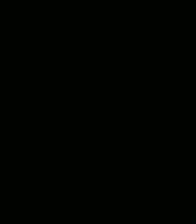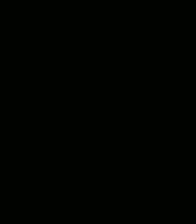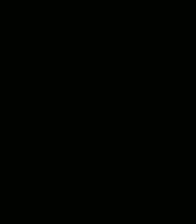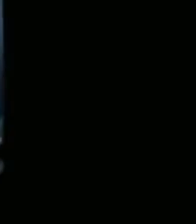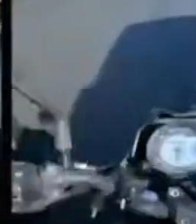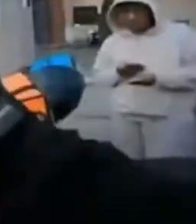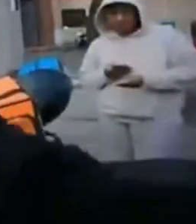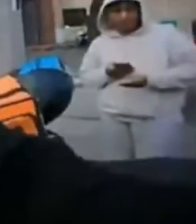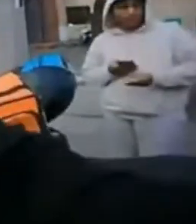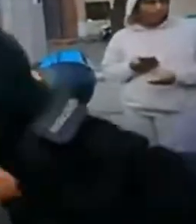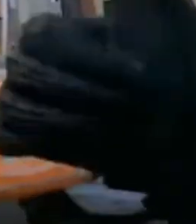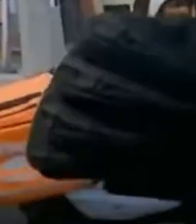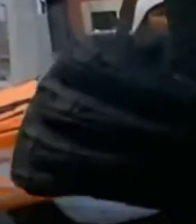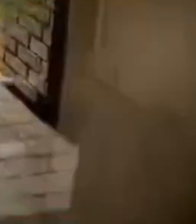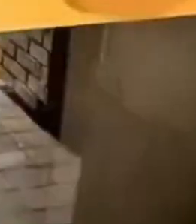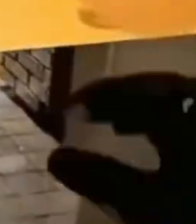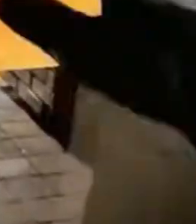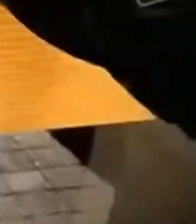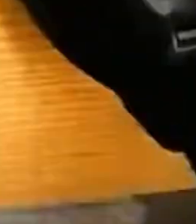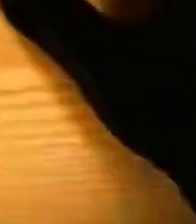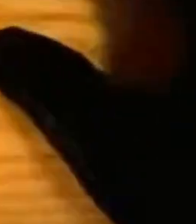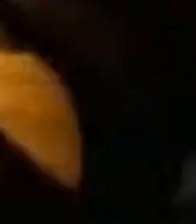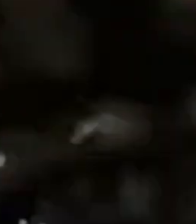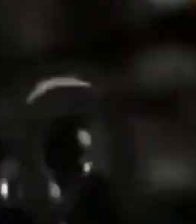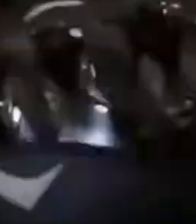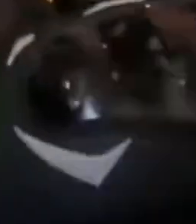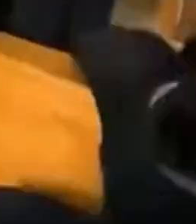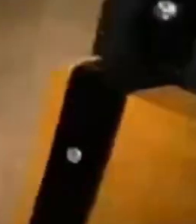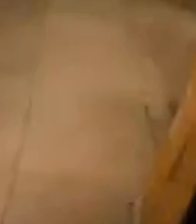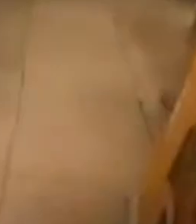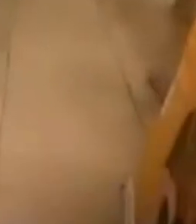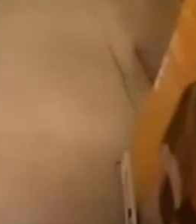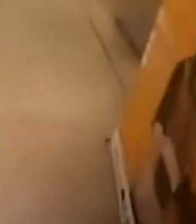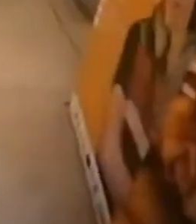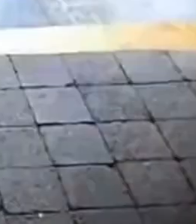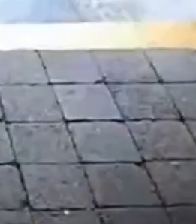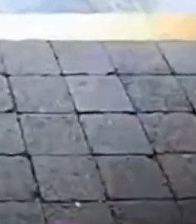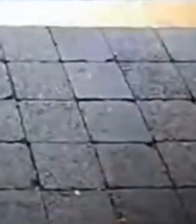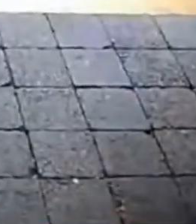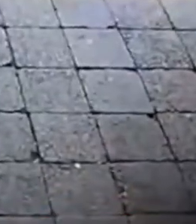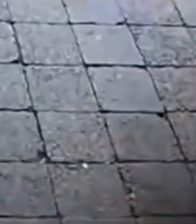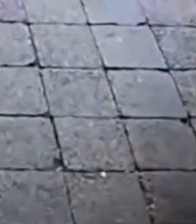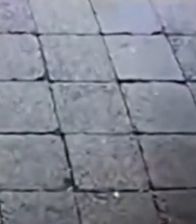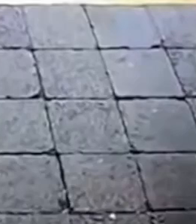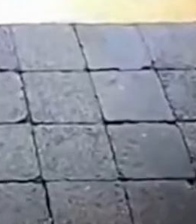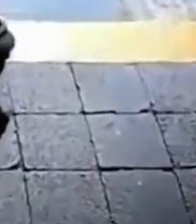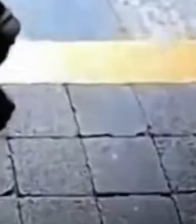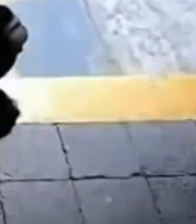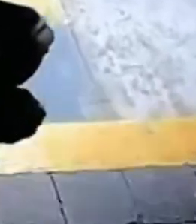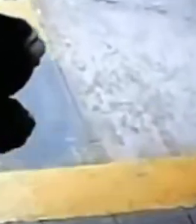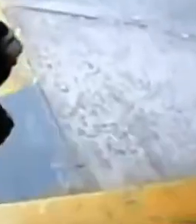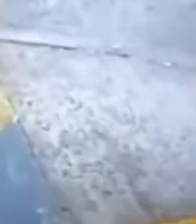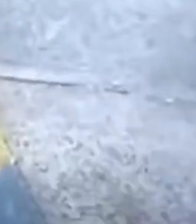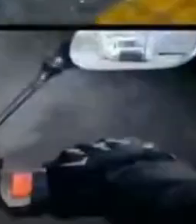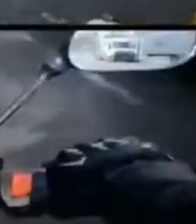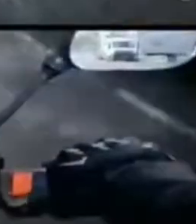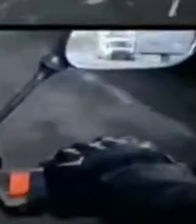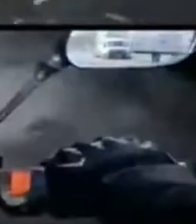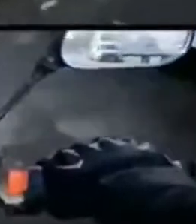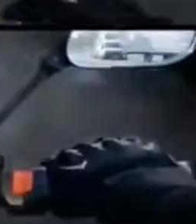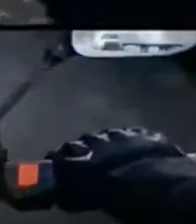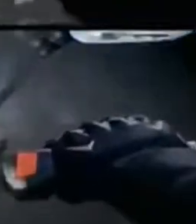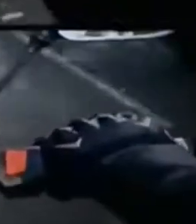tuvimos, pues nos explicaron que la flexibilidad la íbamos a seguir teniendo. Nos iban a dar la oportunidad de conectarnos en